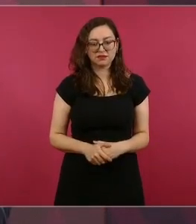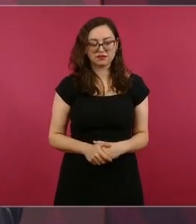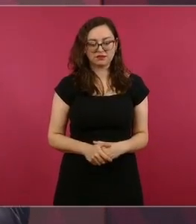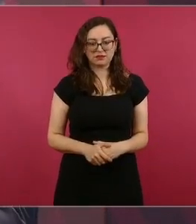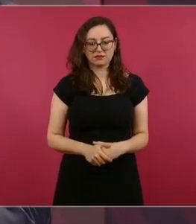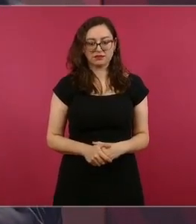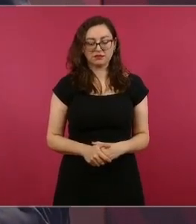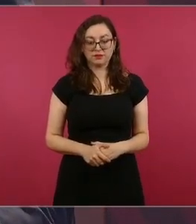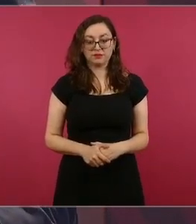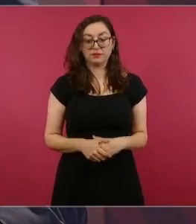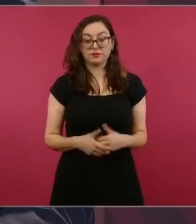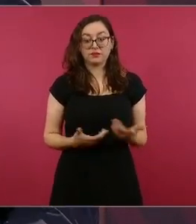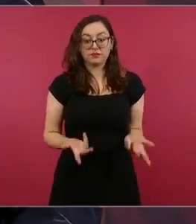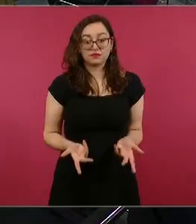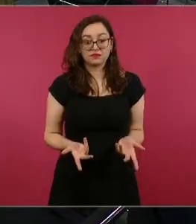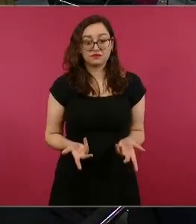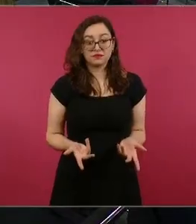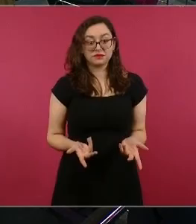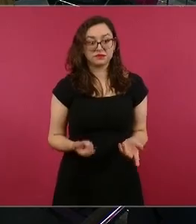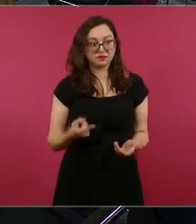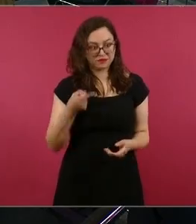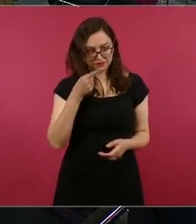Pero todavía el Reforma puede, y